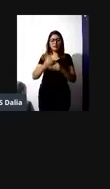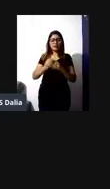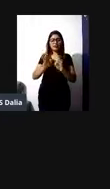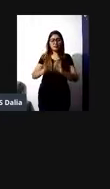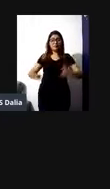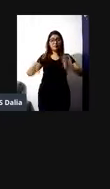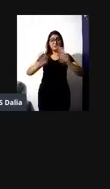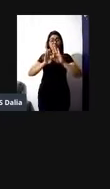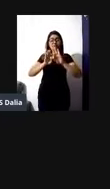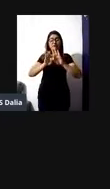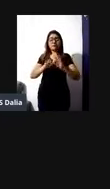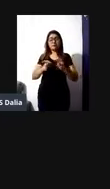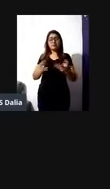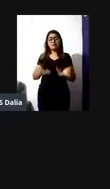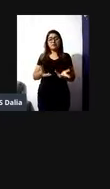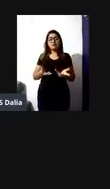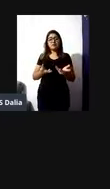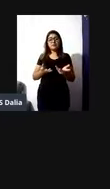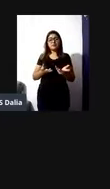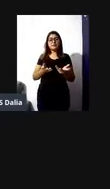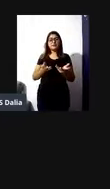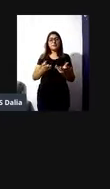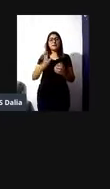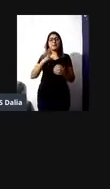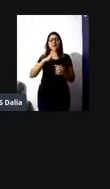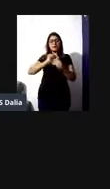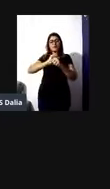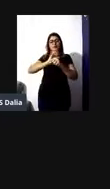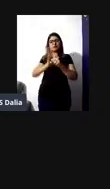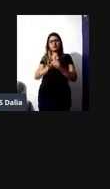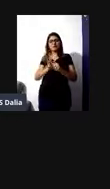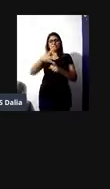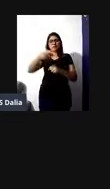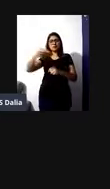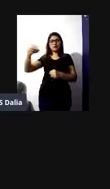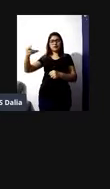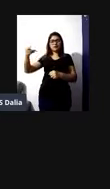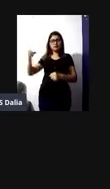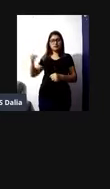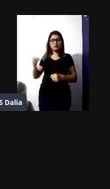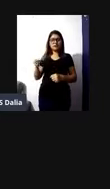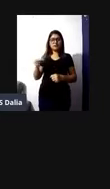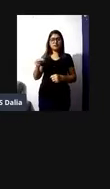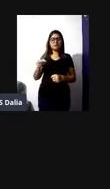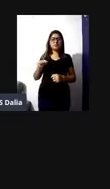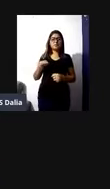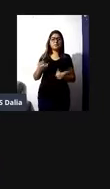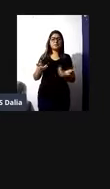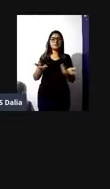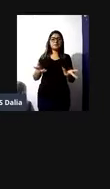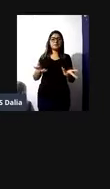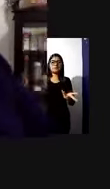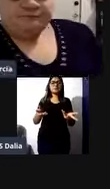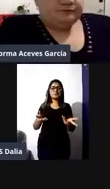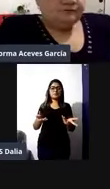en esta pandemia y con esta circunstancia de vida que tiene en nuestro